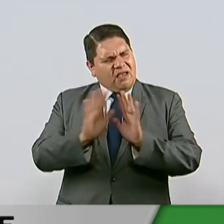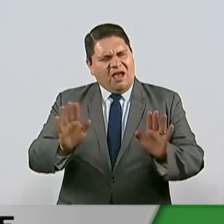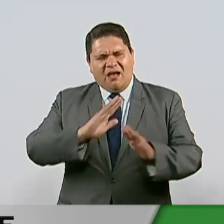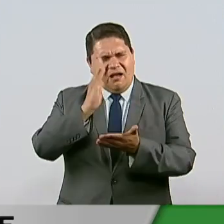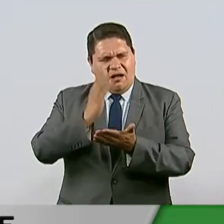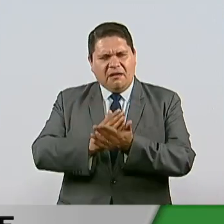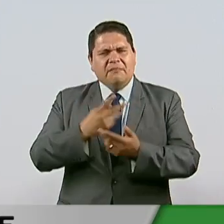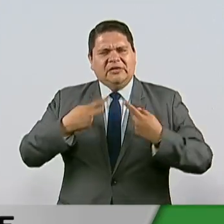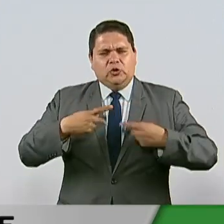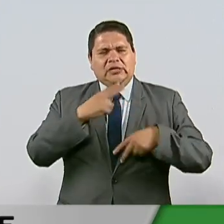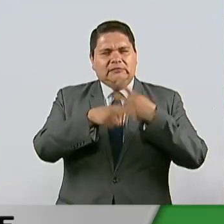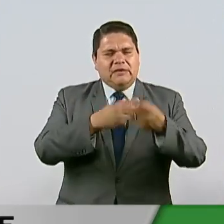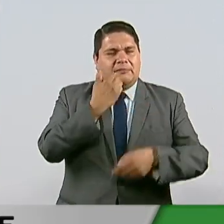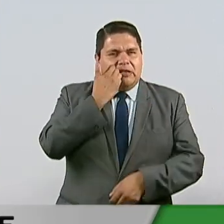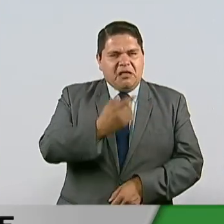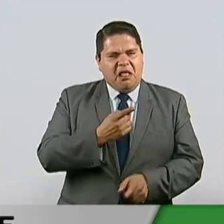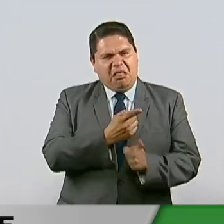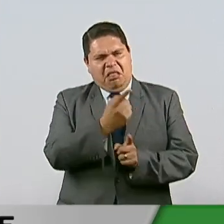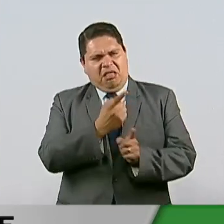quienes decidan asistir.